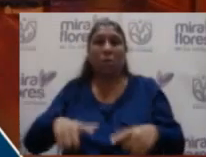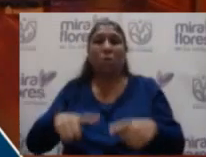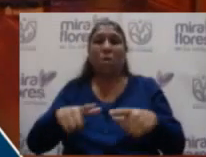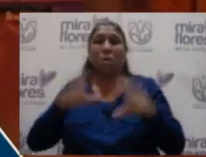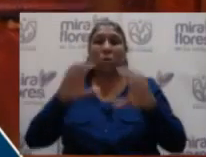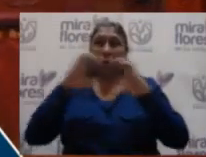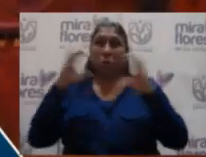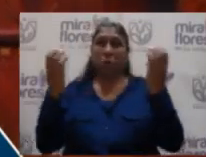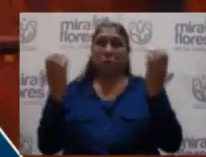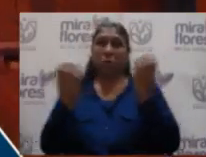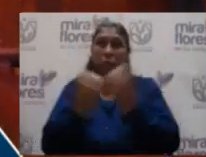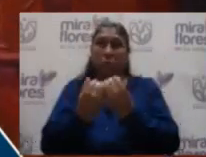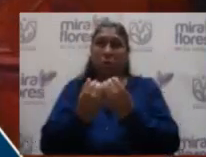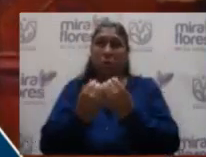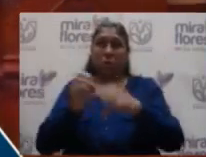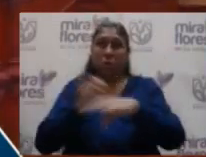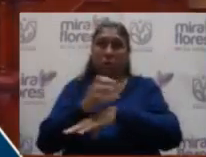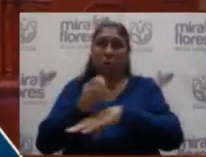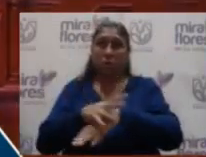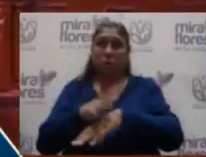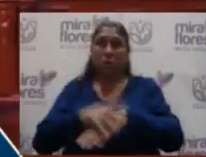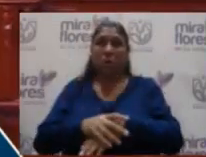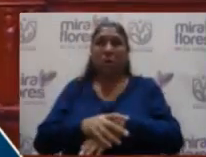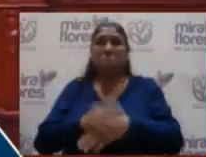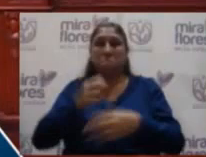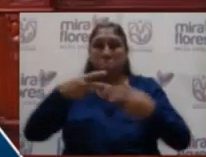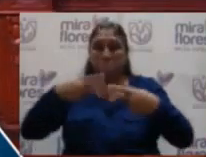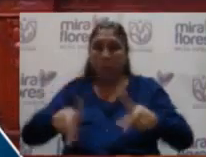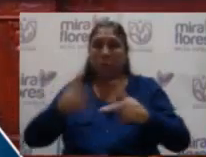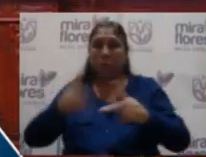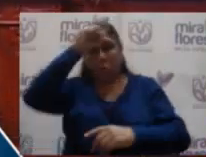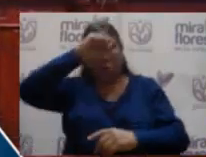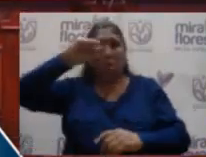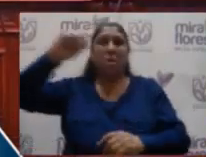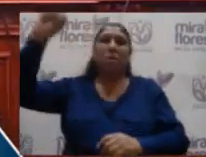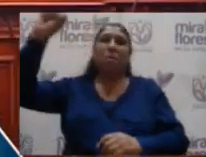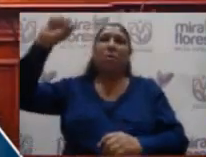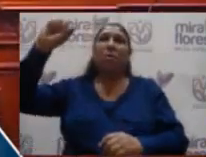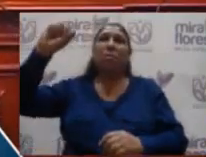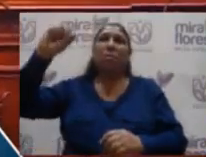que autorizó mi viaje a la ciudad de